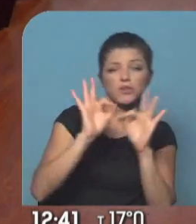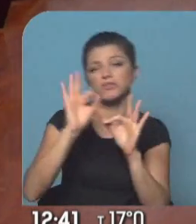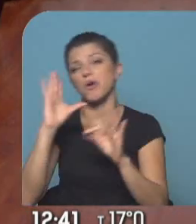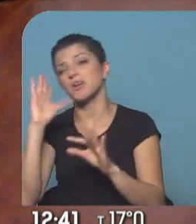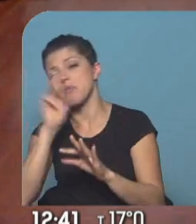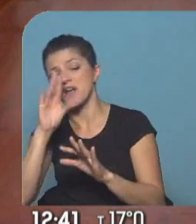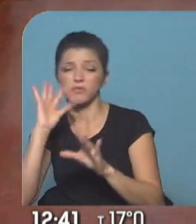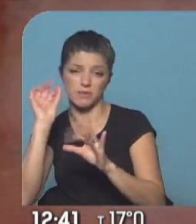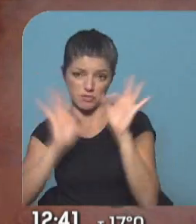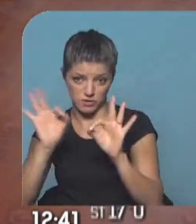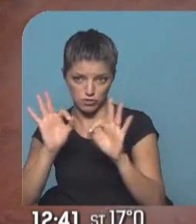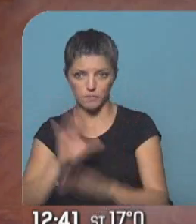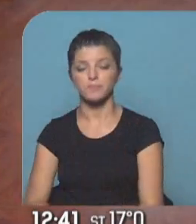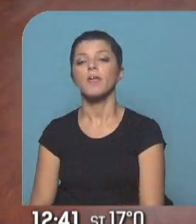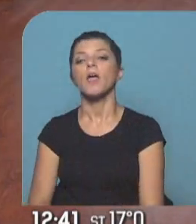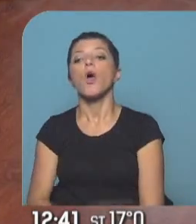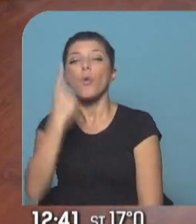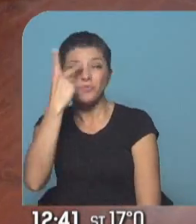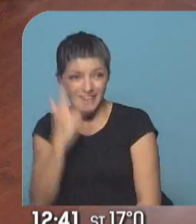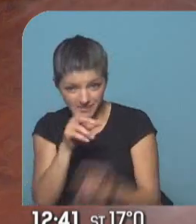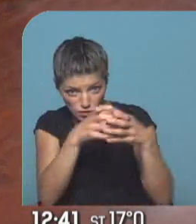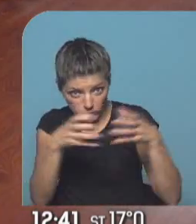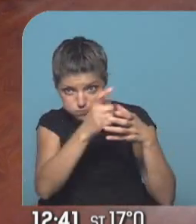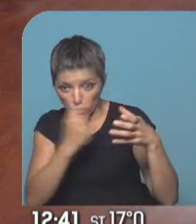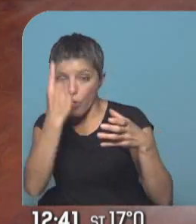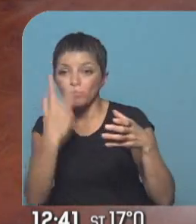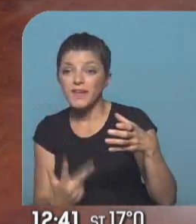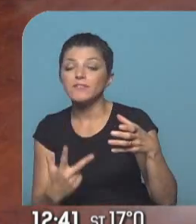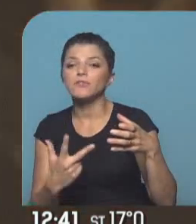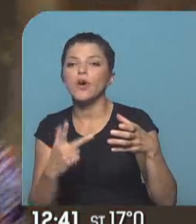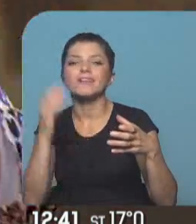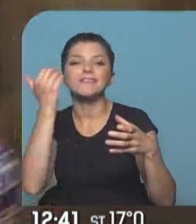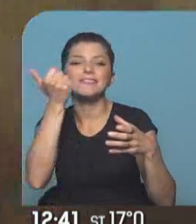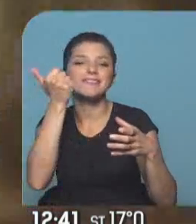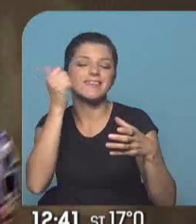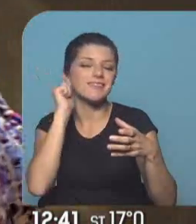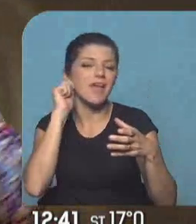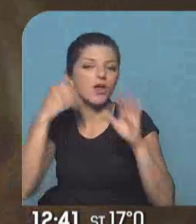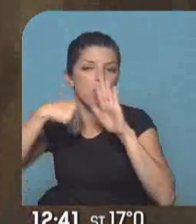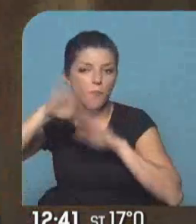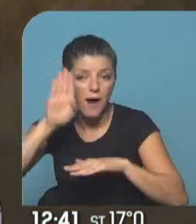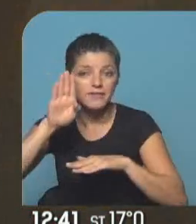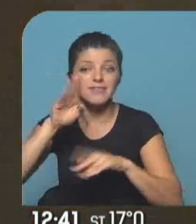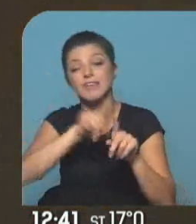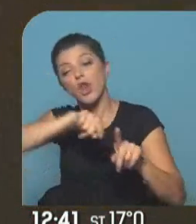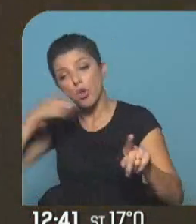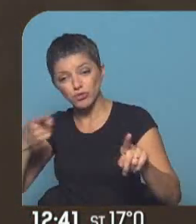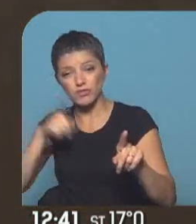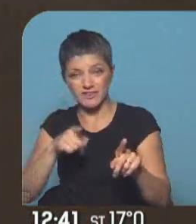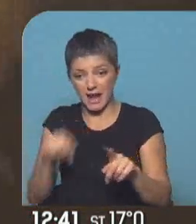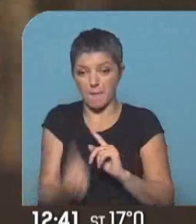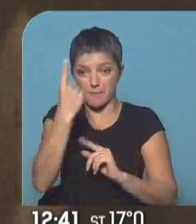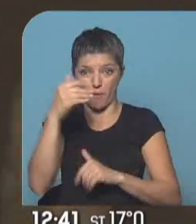más de 60 años, o sea, más de un tercio, y 3 millones votan por primera vez. Nos da como un mapa de cómo está compuesta hoy la